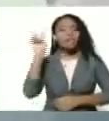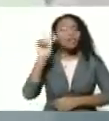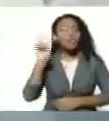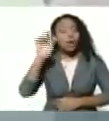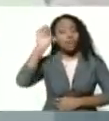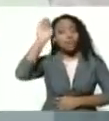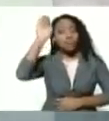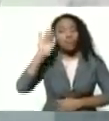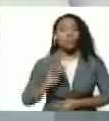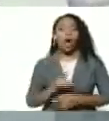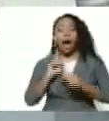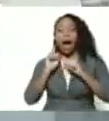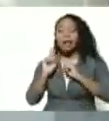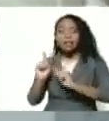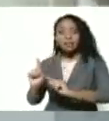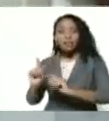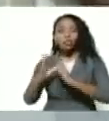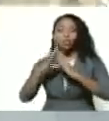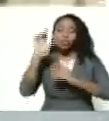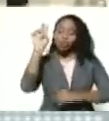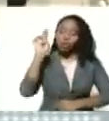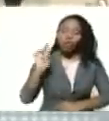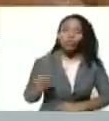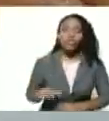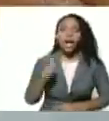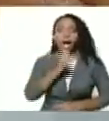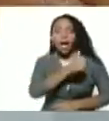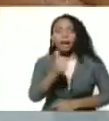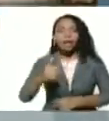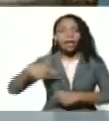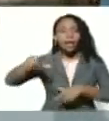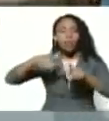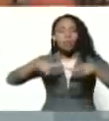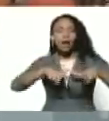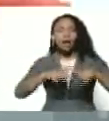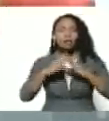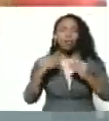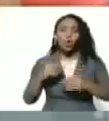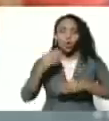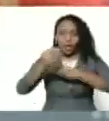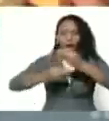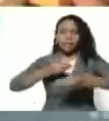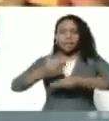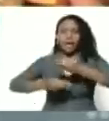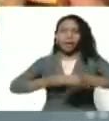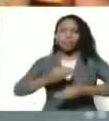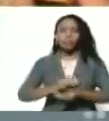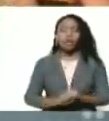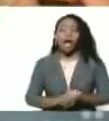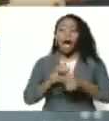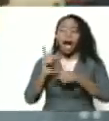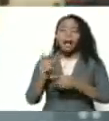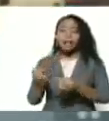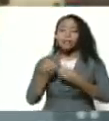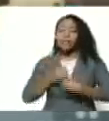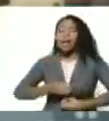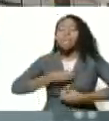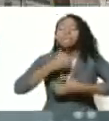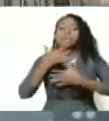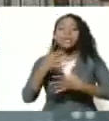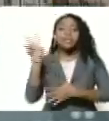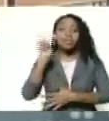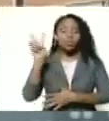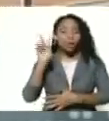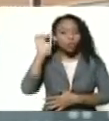del futuro. Allí, todos los días, en cada gesto, en cada cosa, en todo lo que hacemos. Allí se expresa la Venezuela que va a